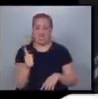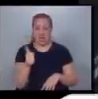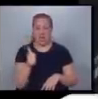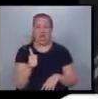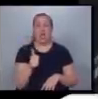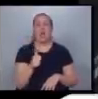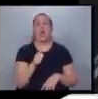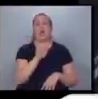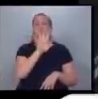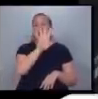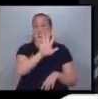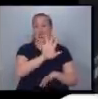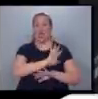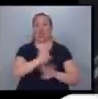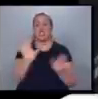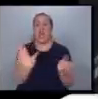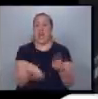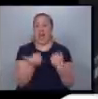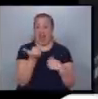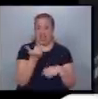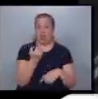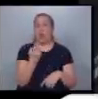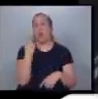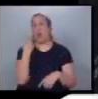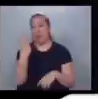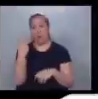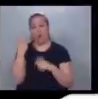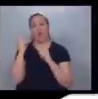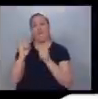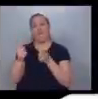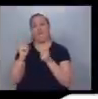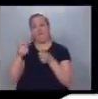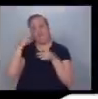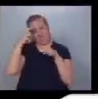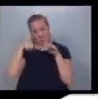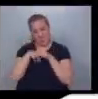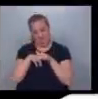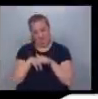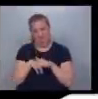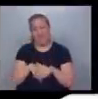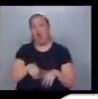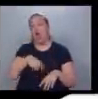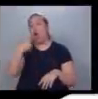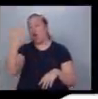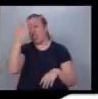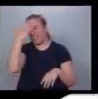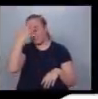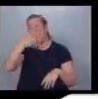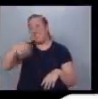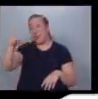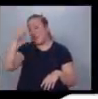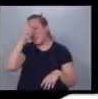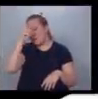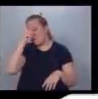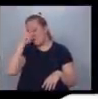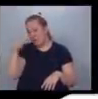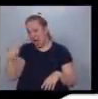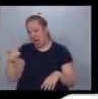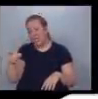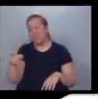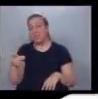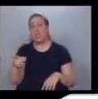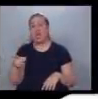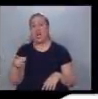5 fueron dados de alta ayer, uno está actualmente internado. De los 15 que fueron al Sayago,